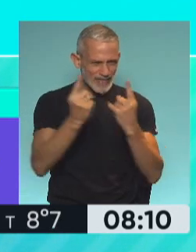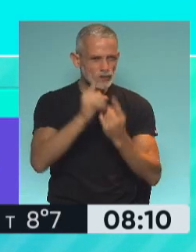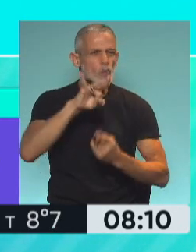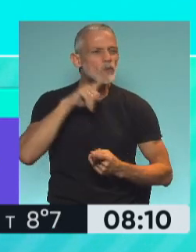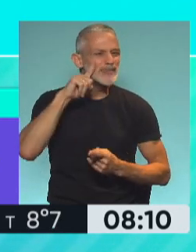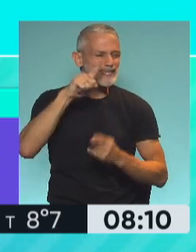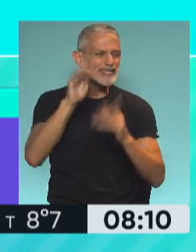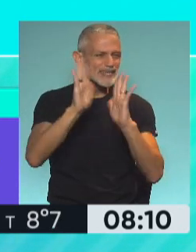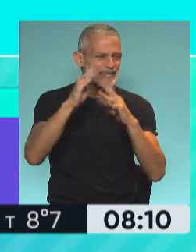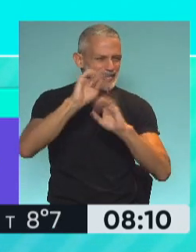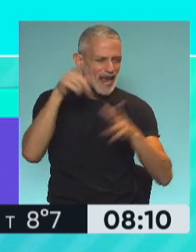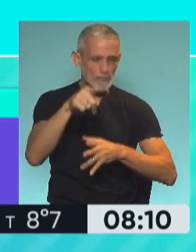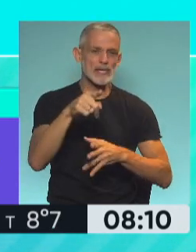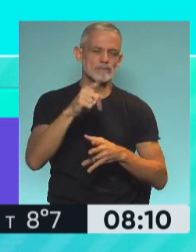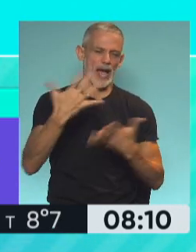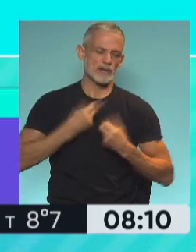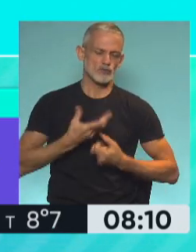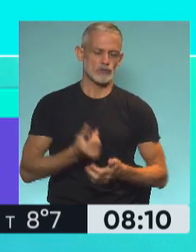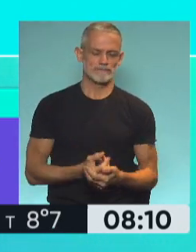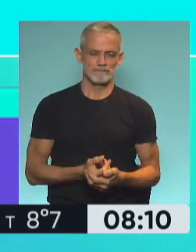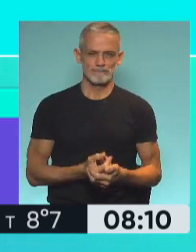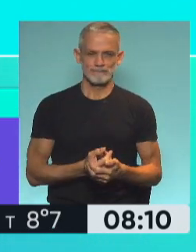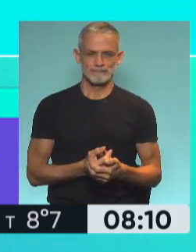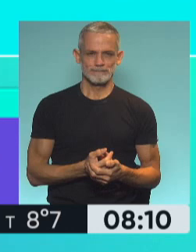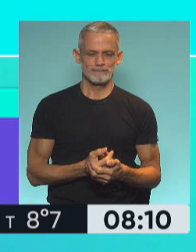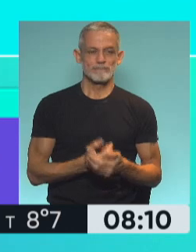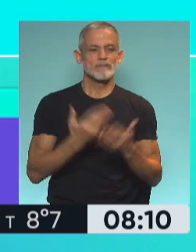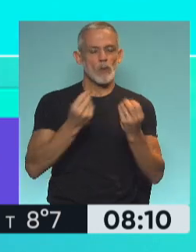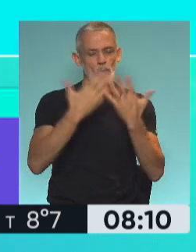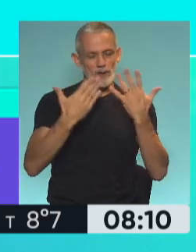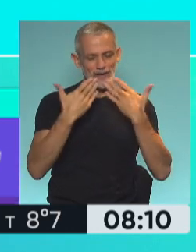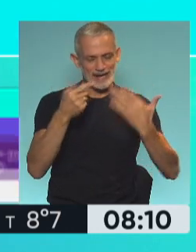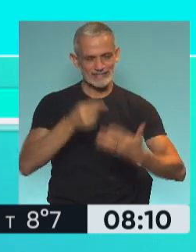a mirar las cosas desde otro lugar. Buenos días, muchas gracias.